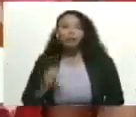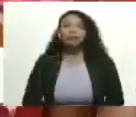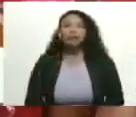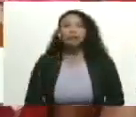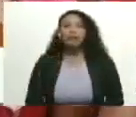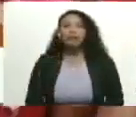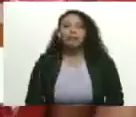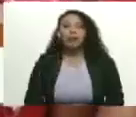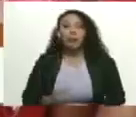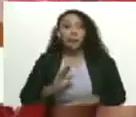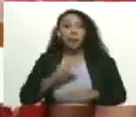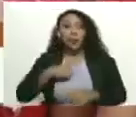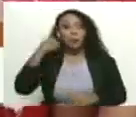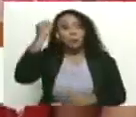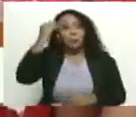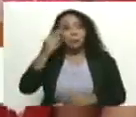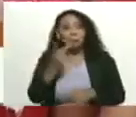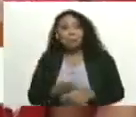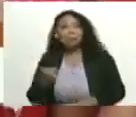Yo creo que les va a ir peor.